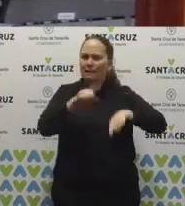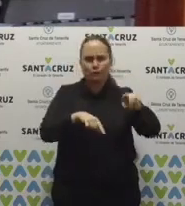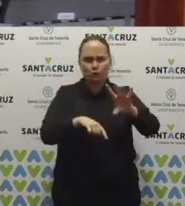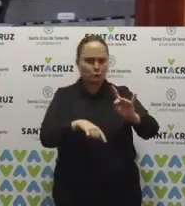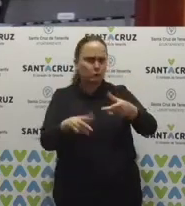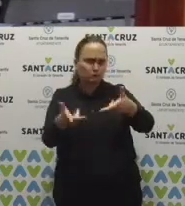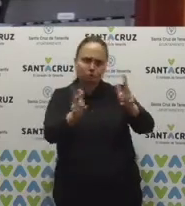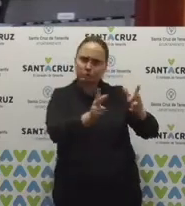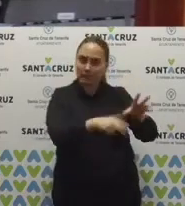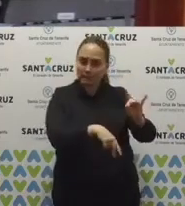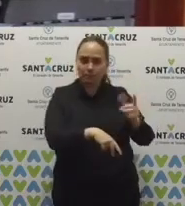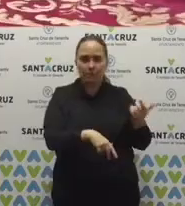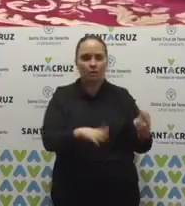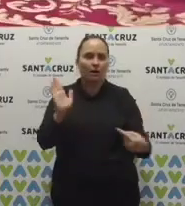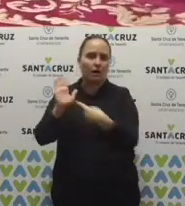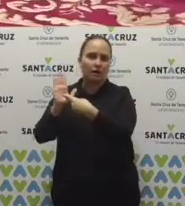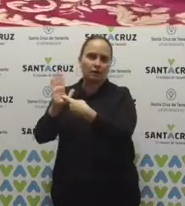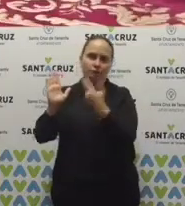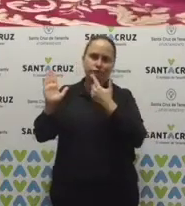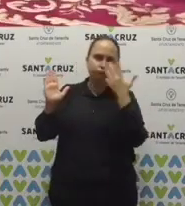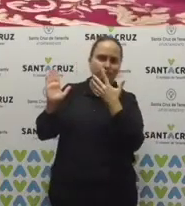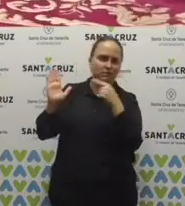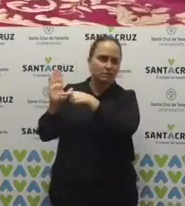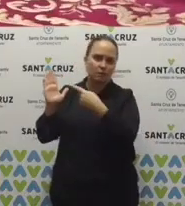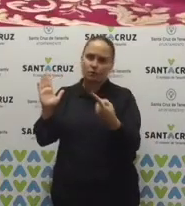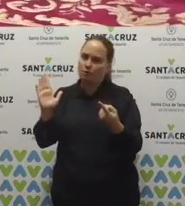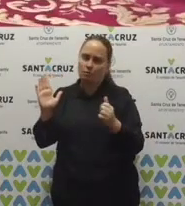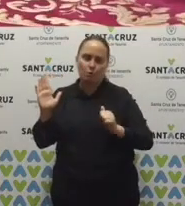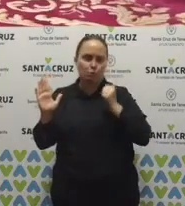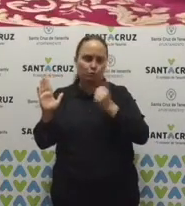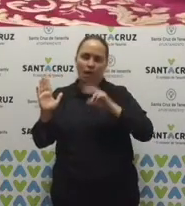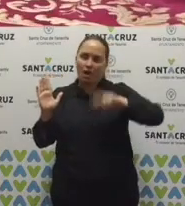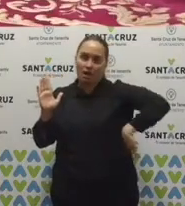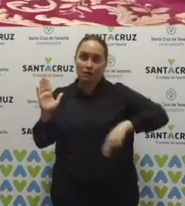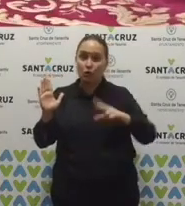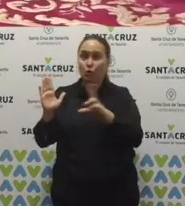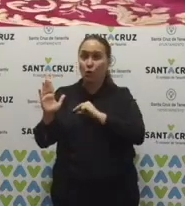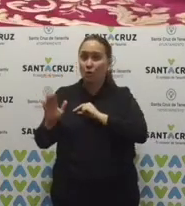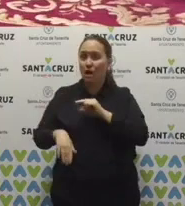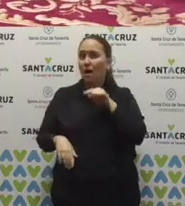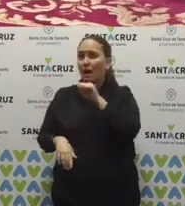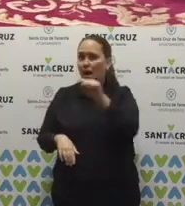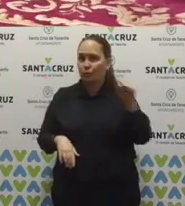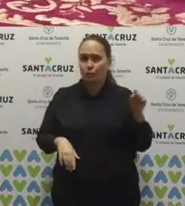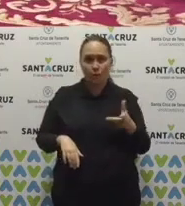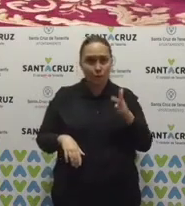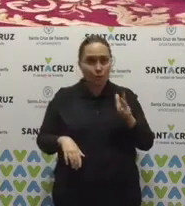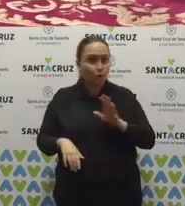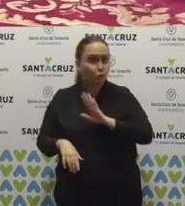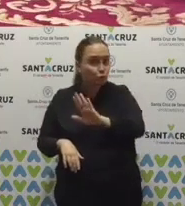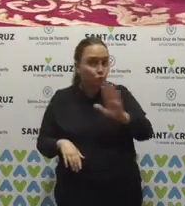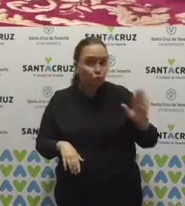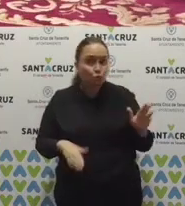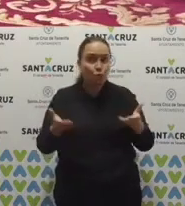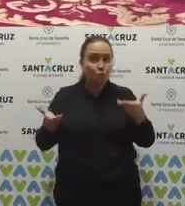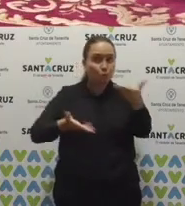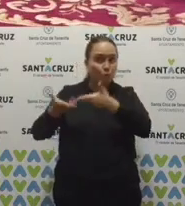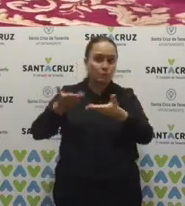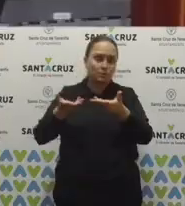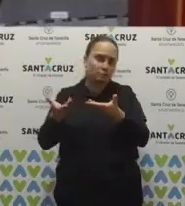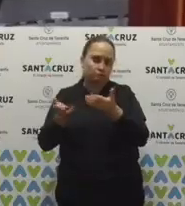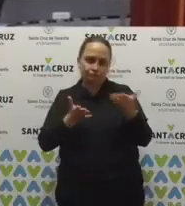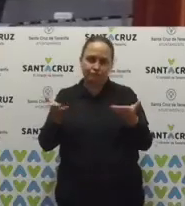pero de luego sin cuestionar la oportunidad de que cada concejal en su legítimo derecho de hacer sus propuestas lo puede hacer